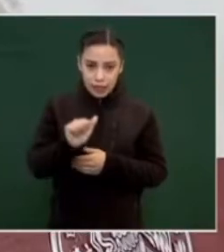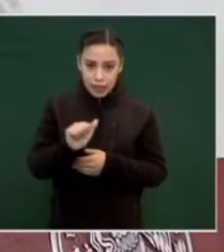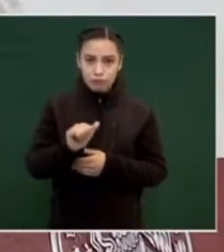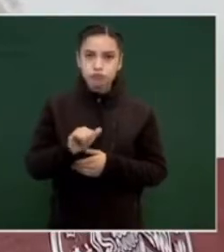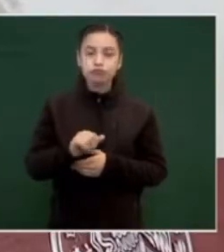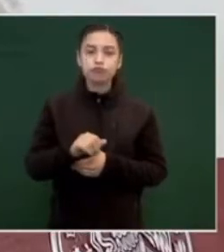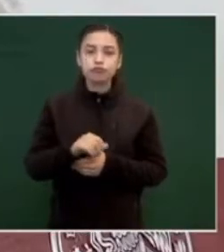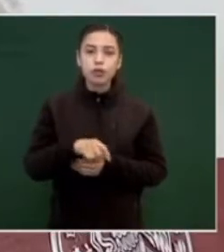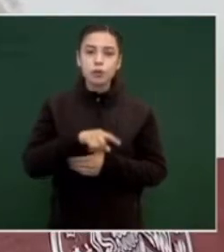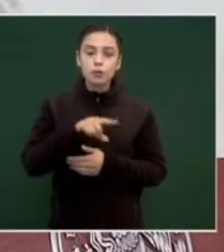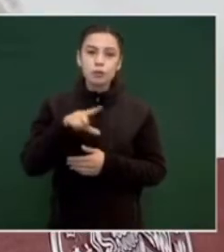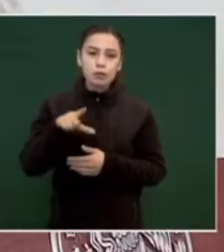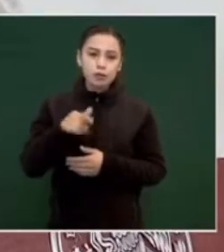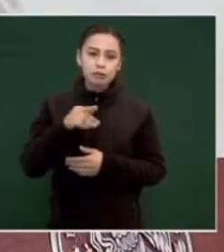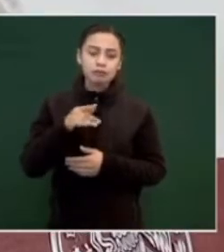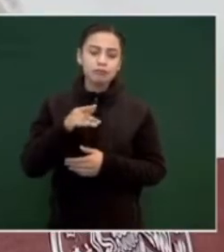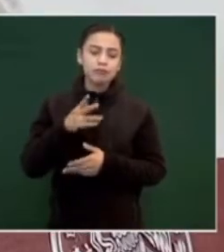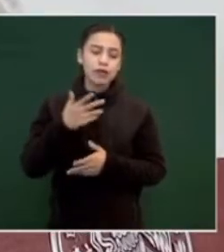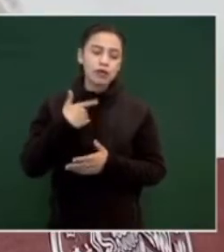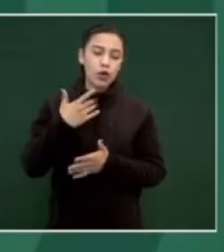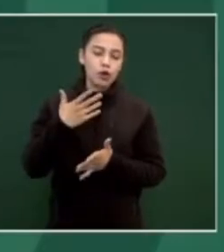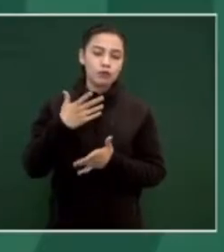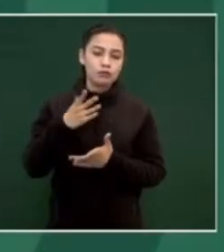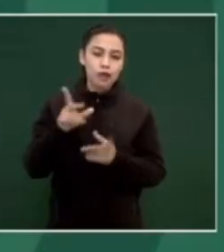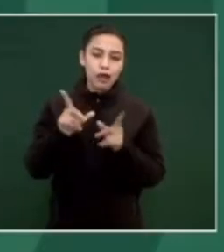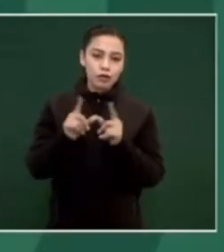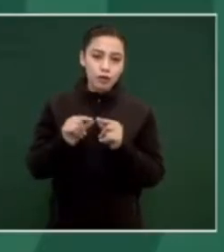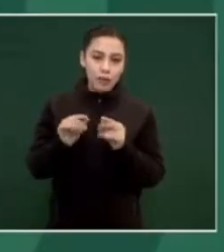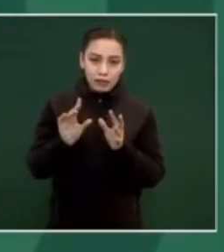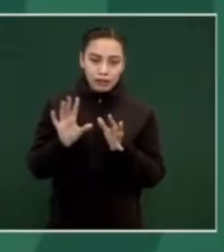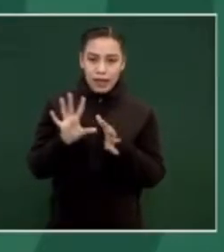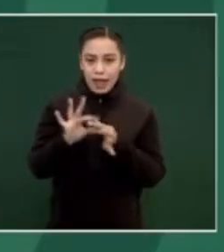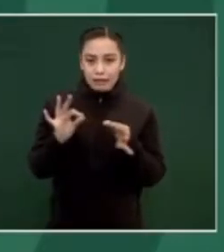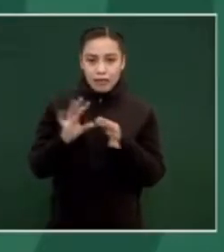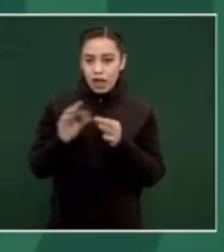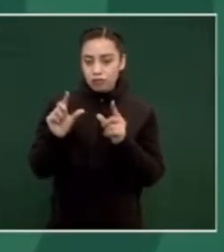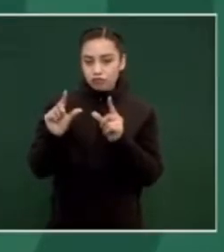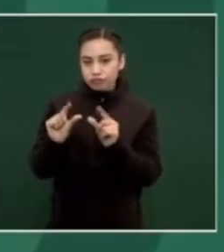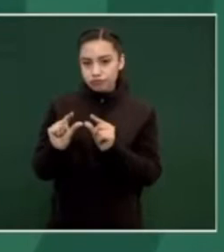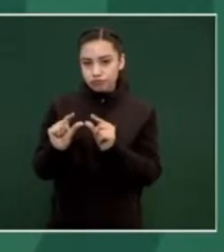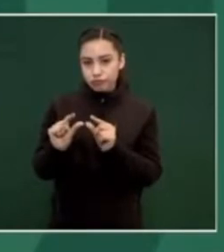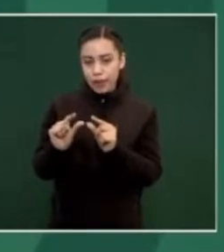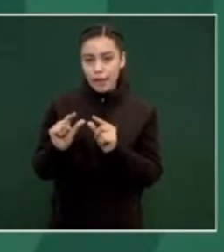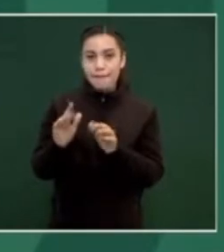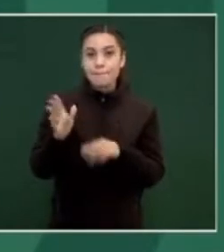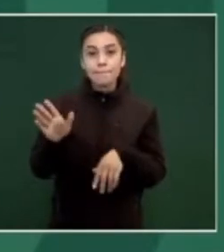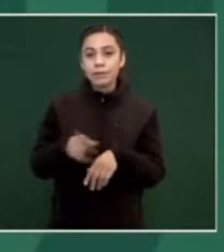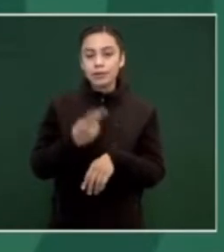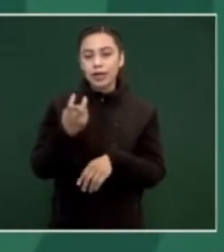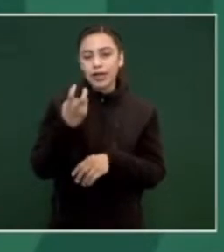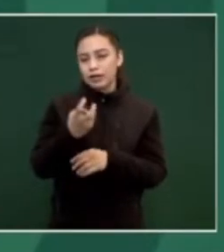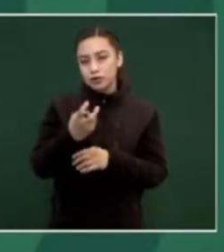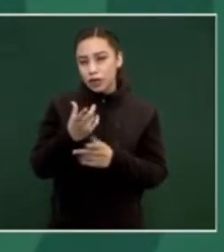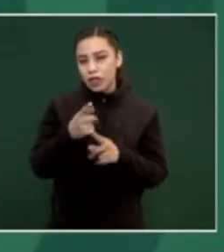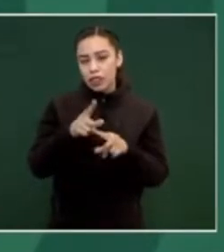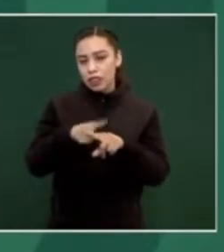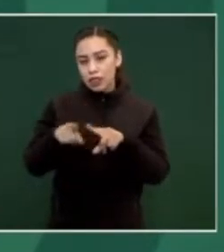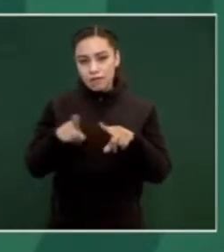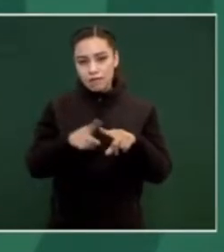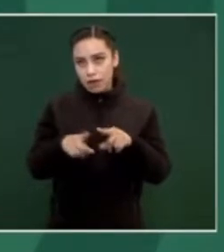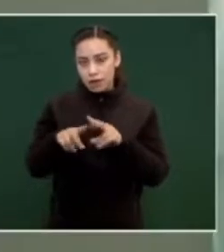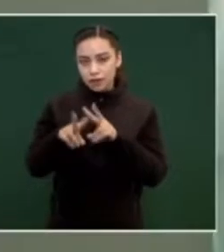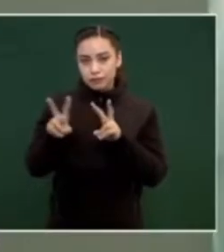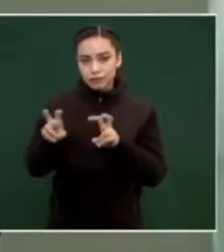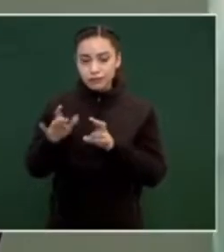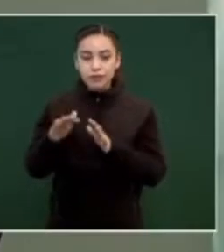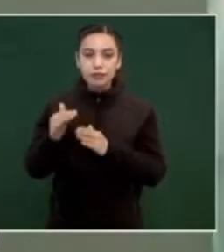pero voy a comentar nada más porque es un asunto filosófico pero estar bien con